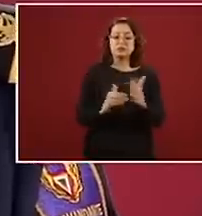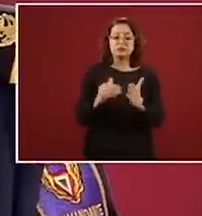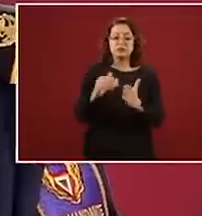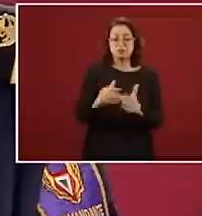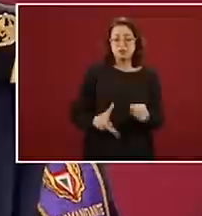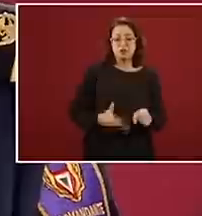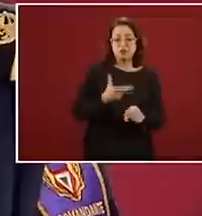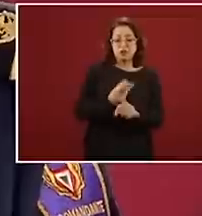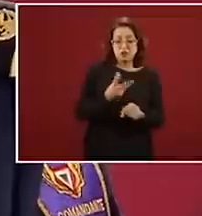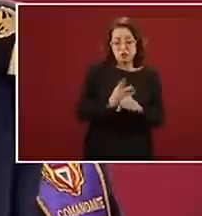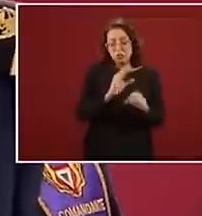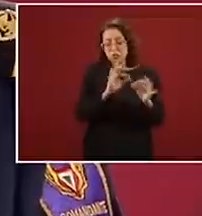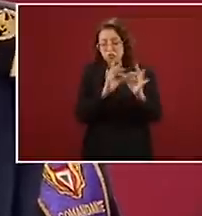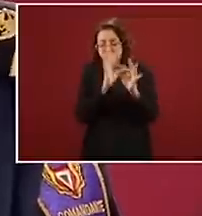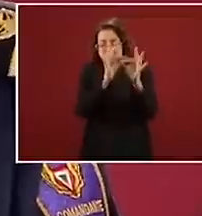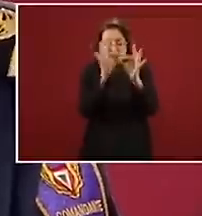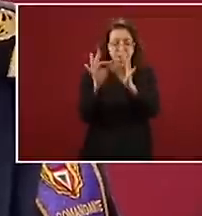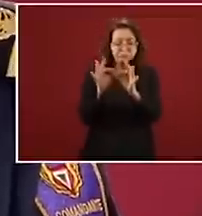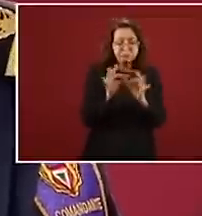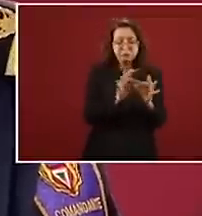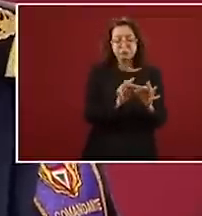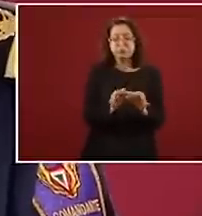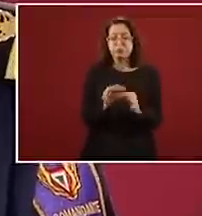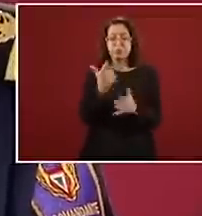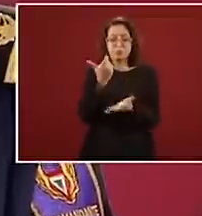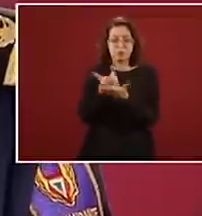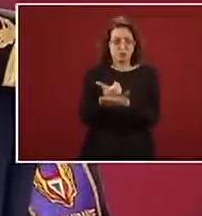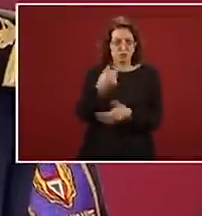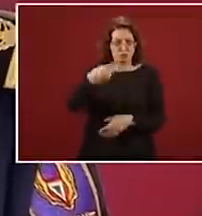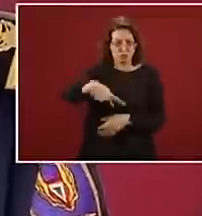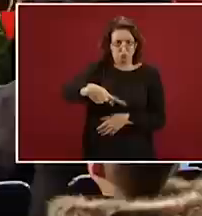mantenimiento. No, de pesos mexicanos.